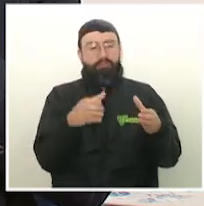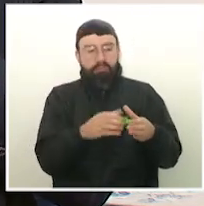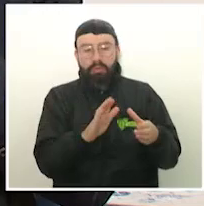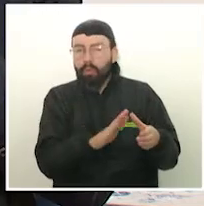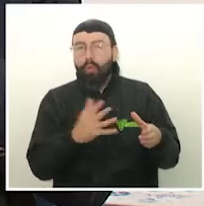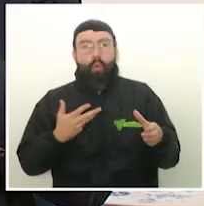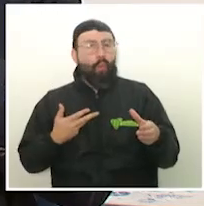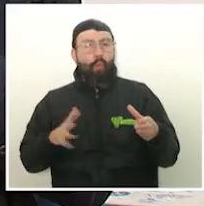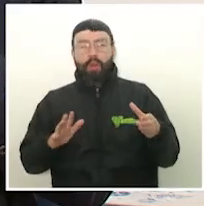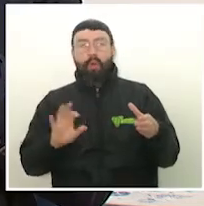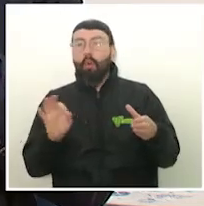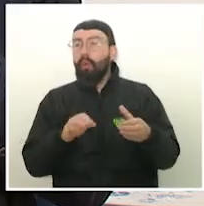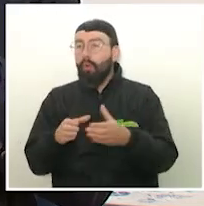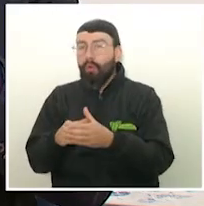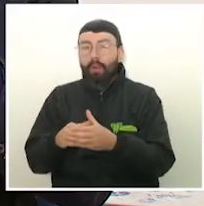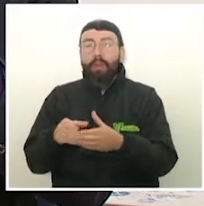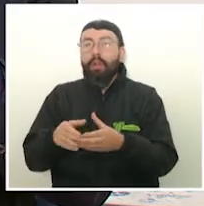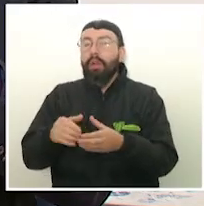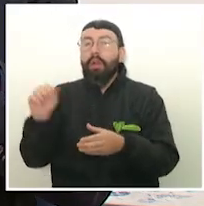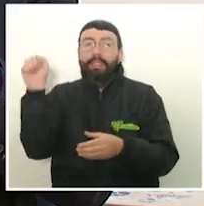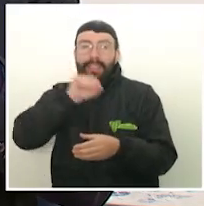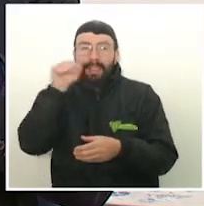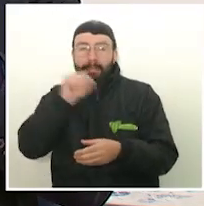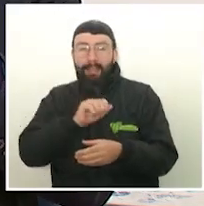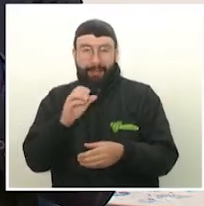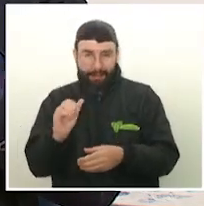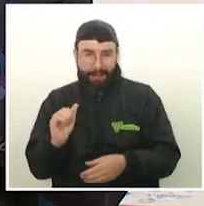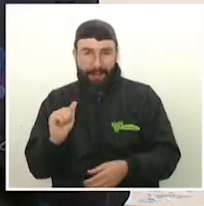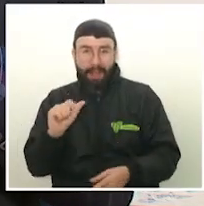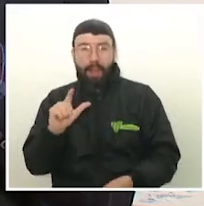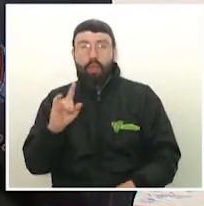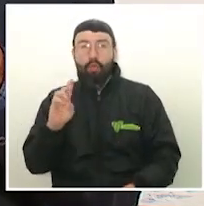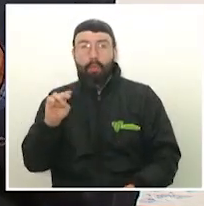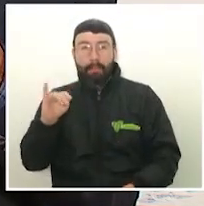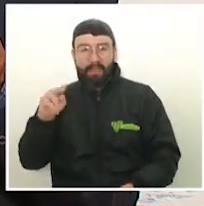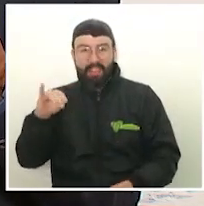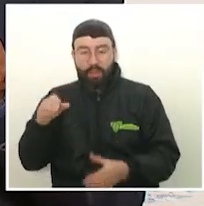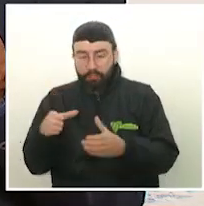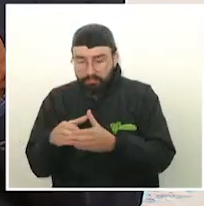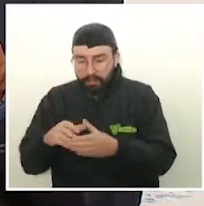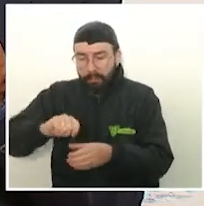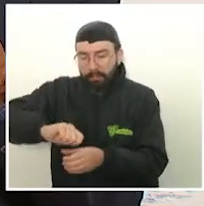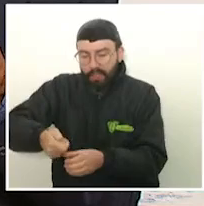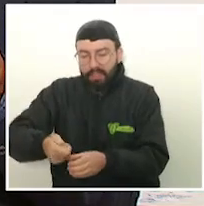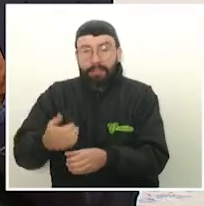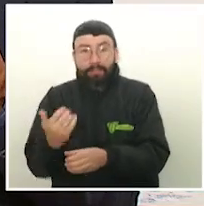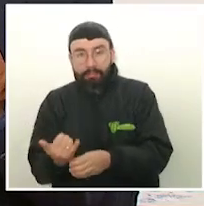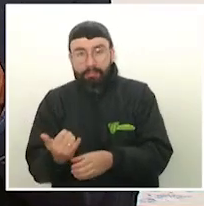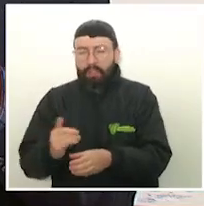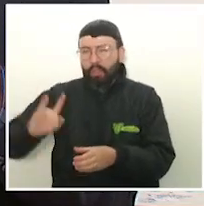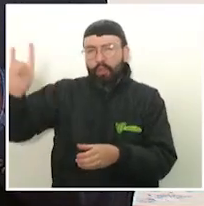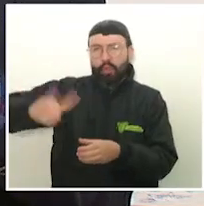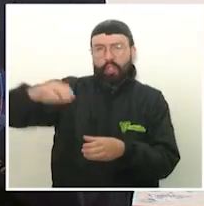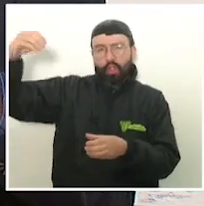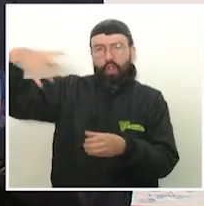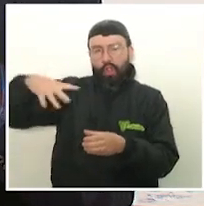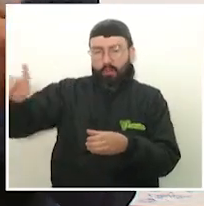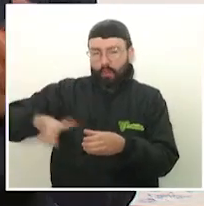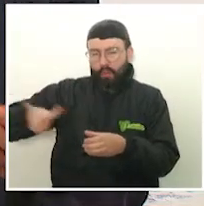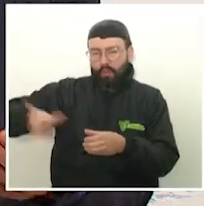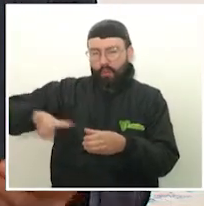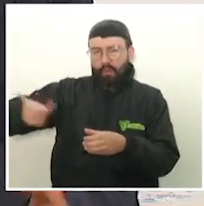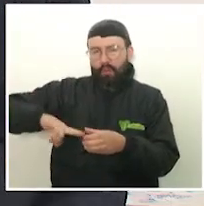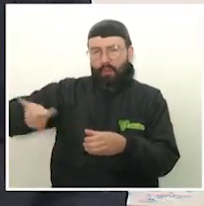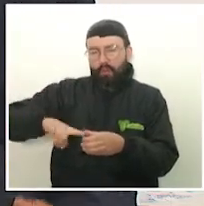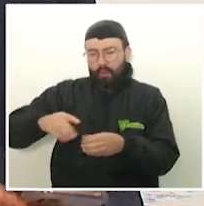o el aluminio en las cervezas y en las gaseosas, y finalmente ese calor, esa temperatura, esa radiación, libera, libera, libera